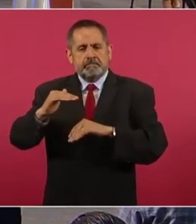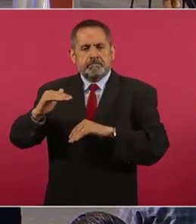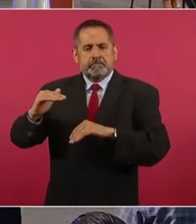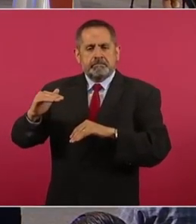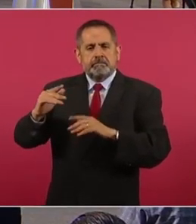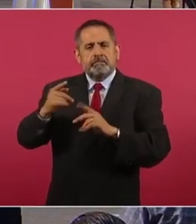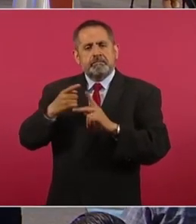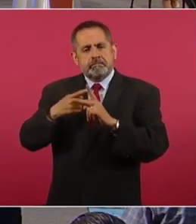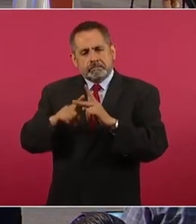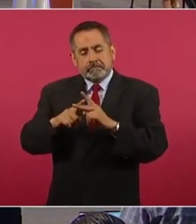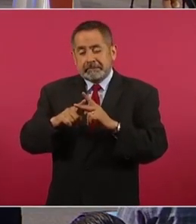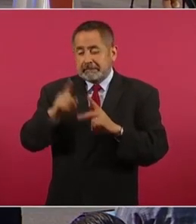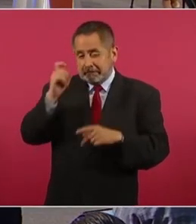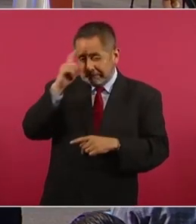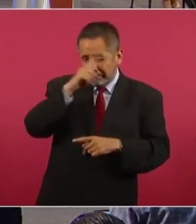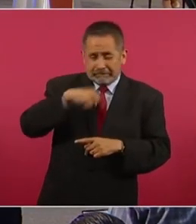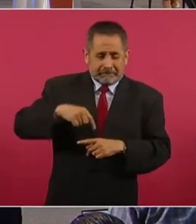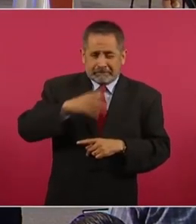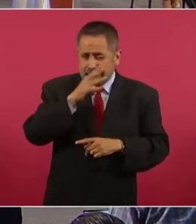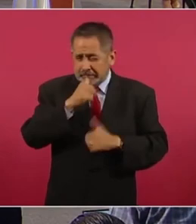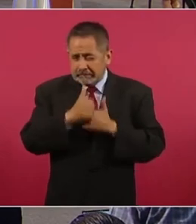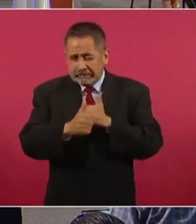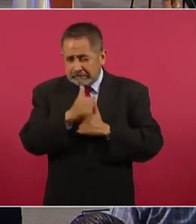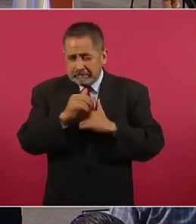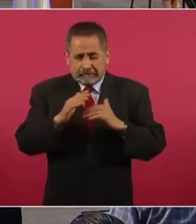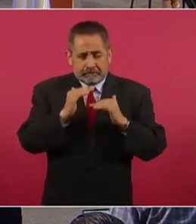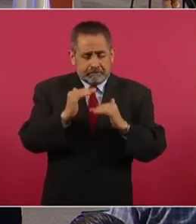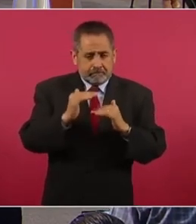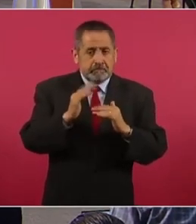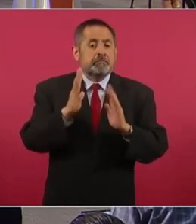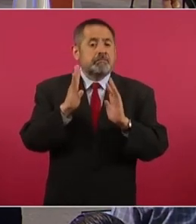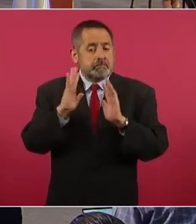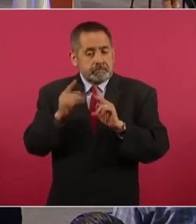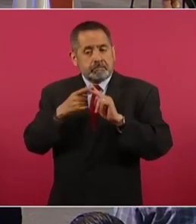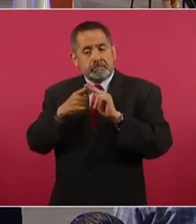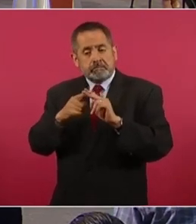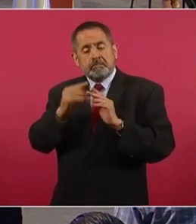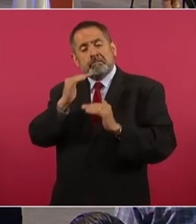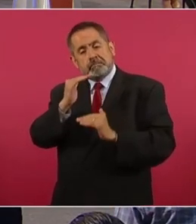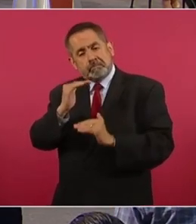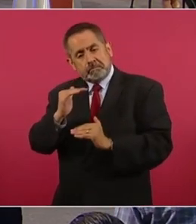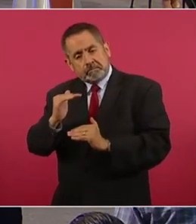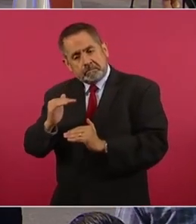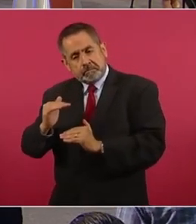Y aquí todavía nos costó detenerlo. Y empezó